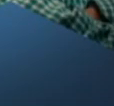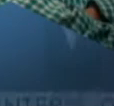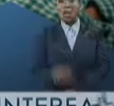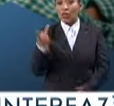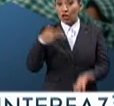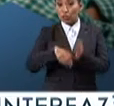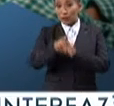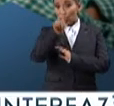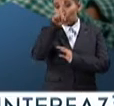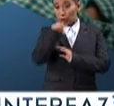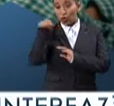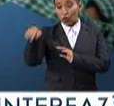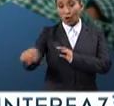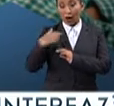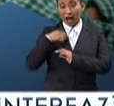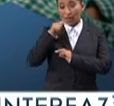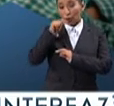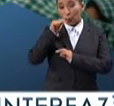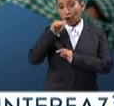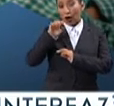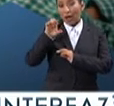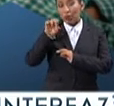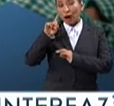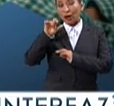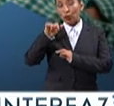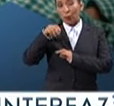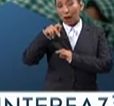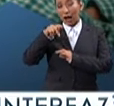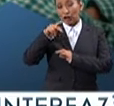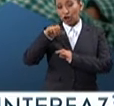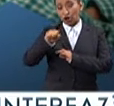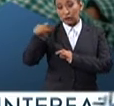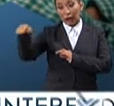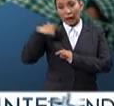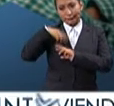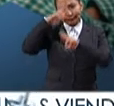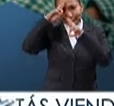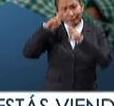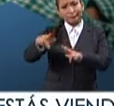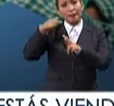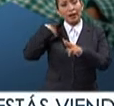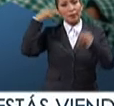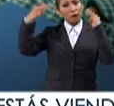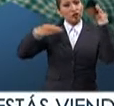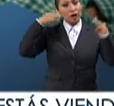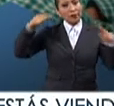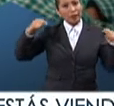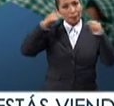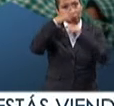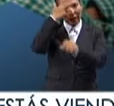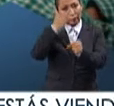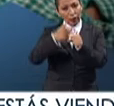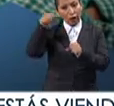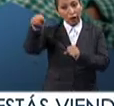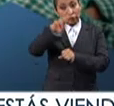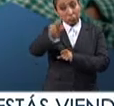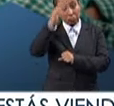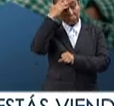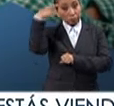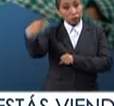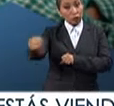en 2001 el antropólogo eduardo matos moctezuma fue homenajeado en el museo en el templo mayor en